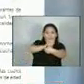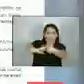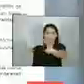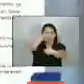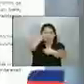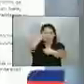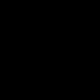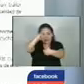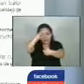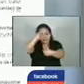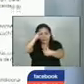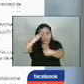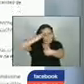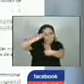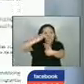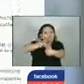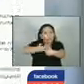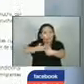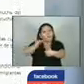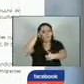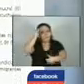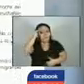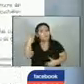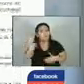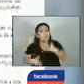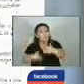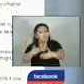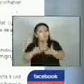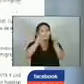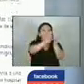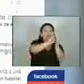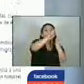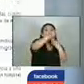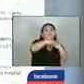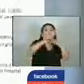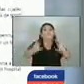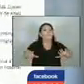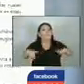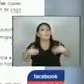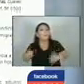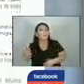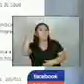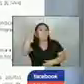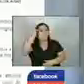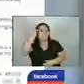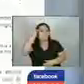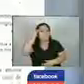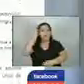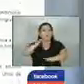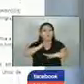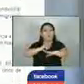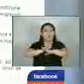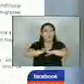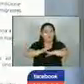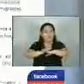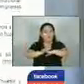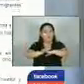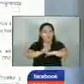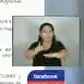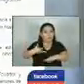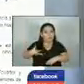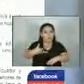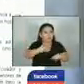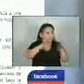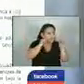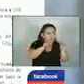a trabajar a ponerse en marcha en Esos planes estratégicos para seguir evitando este tipo de panoramas que estamos viendo